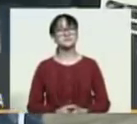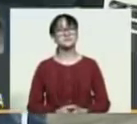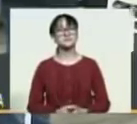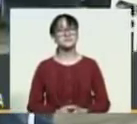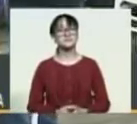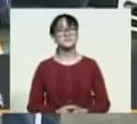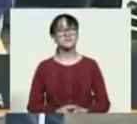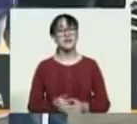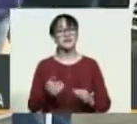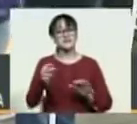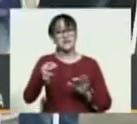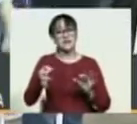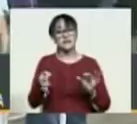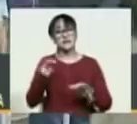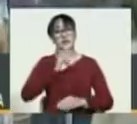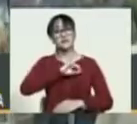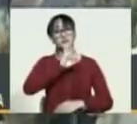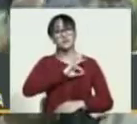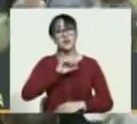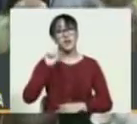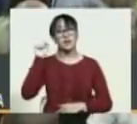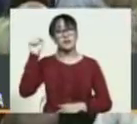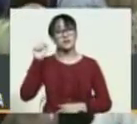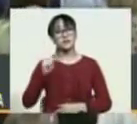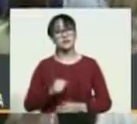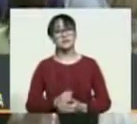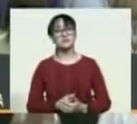el cesta a tique socialista